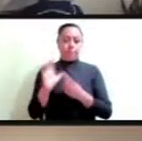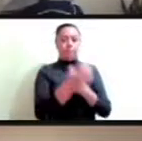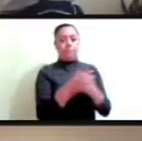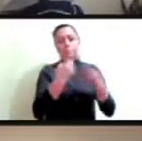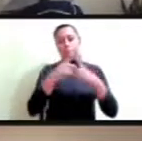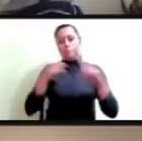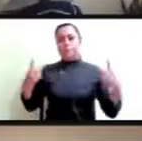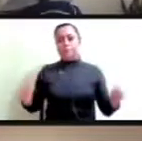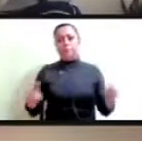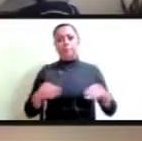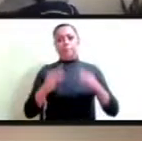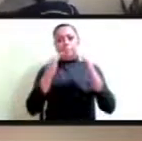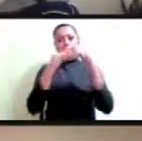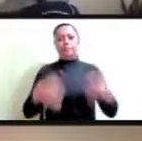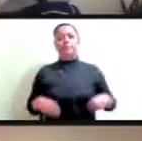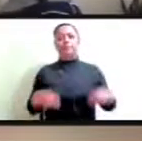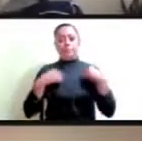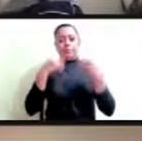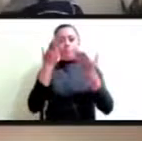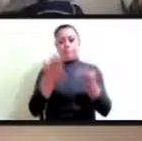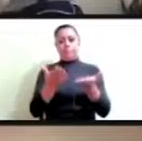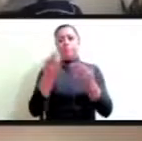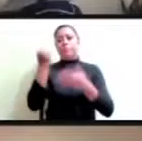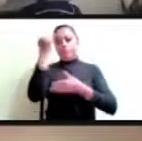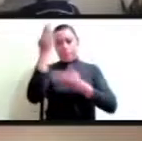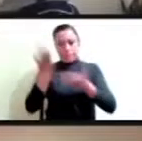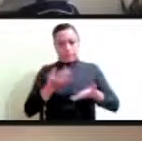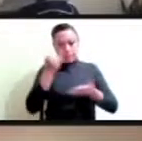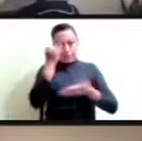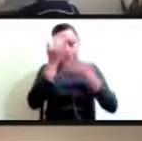una iniciativa con proyecto de decreto por el que se reforman